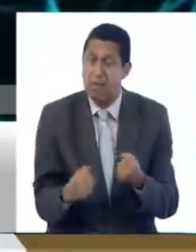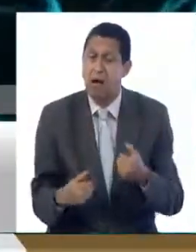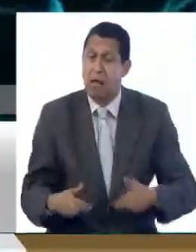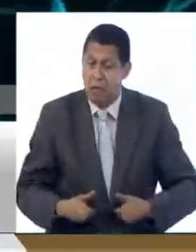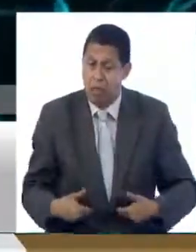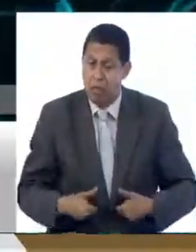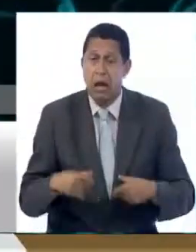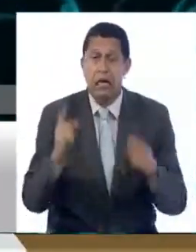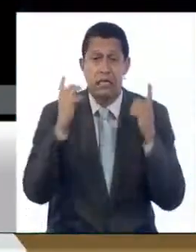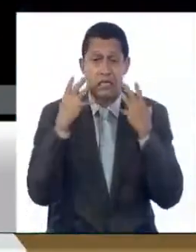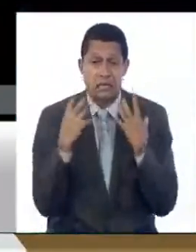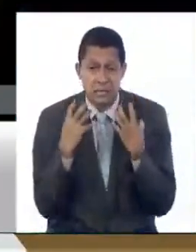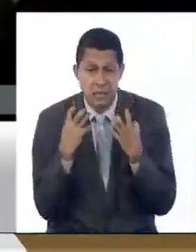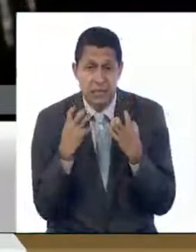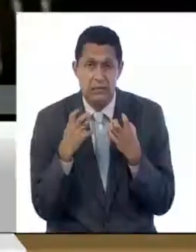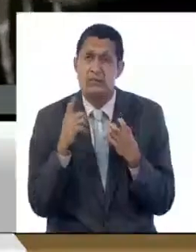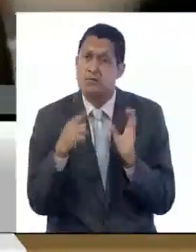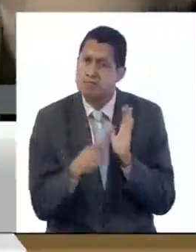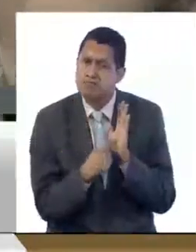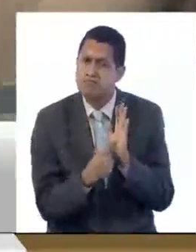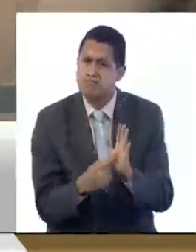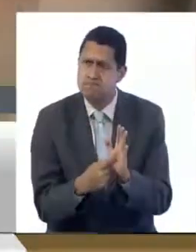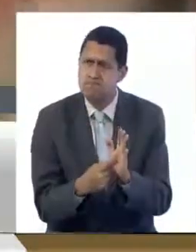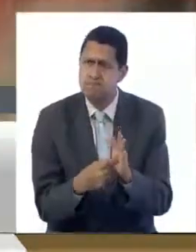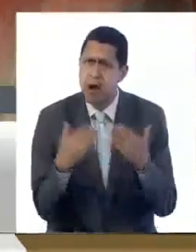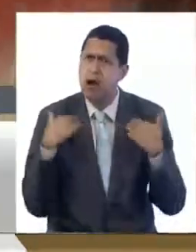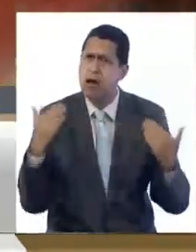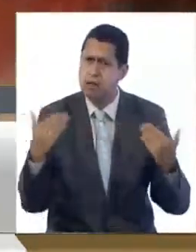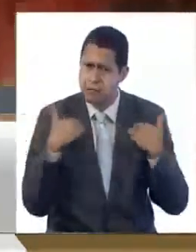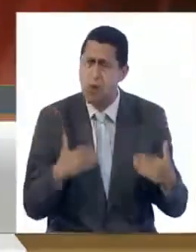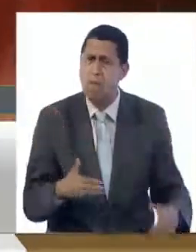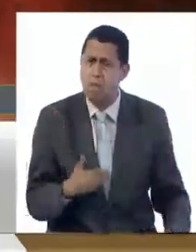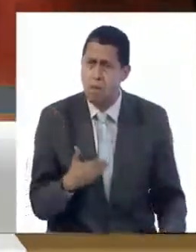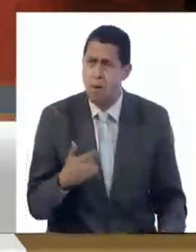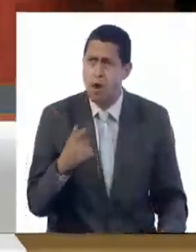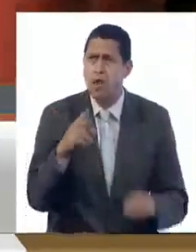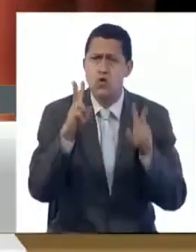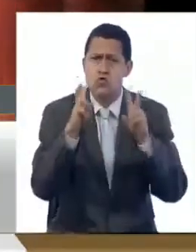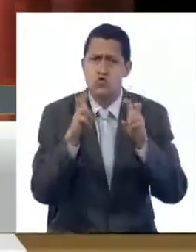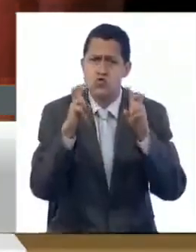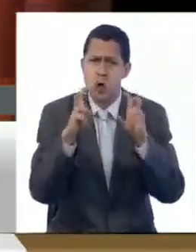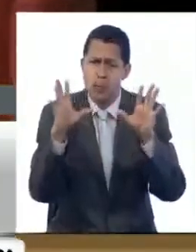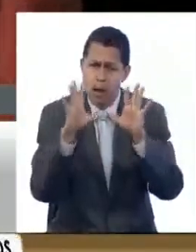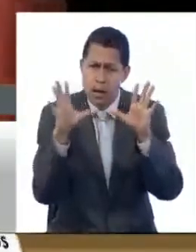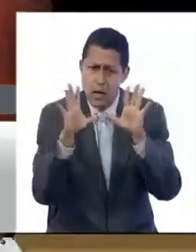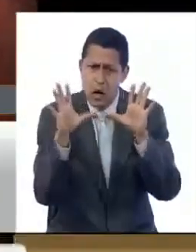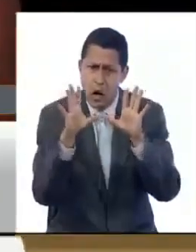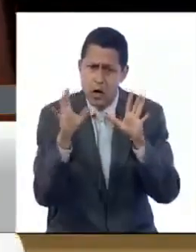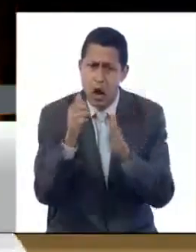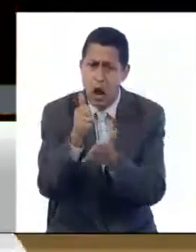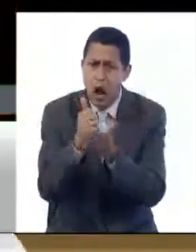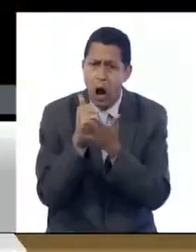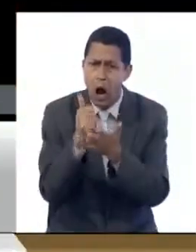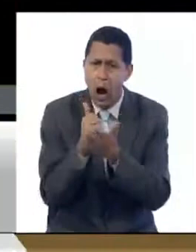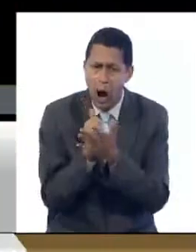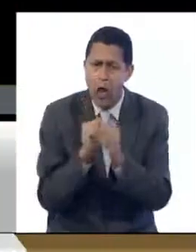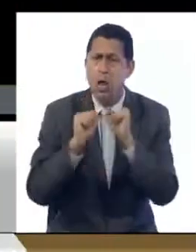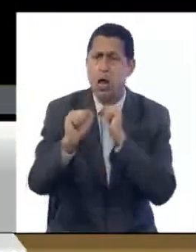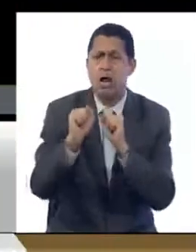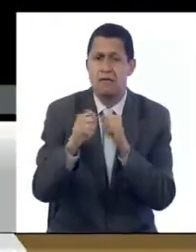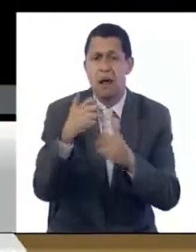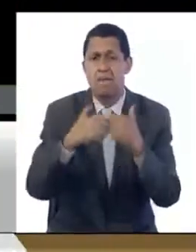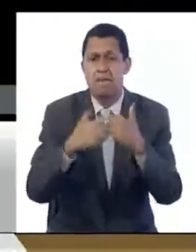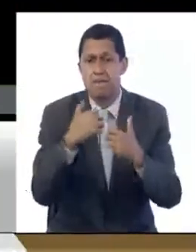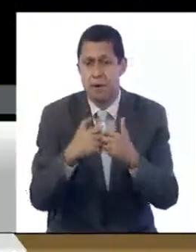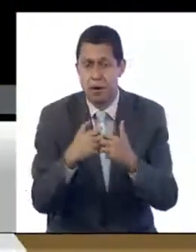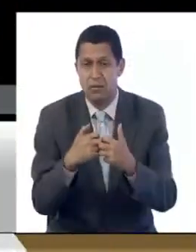estrés. También mostró que el ejercicio puede inducir neurogénesis, lo que significa que ayuda a contrarrestar los efectos